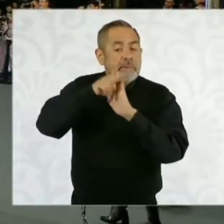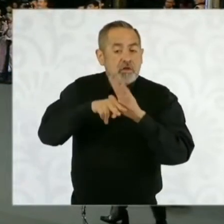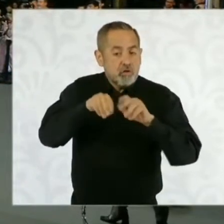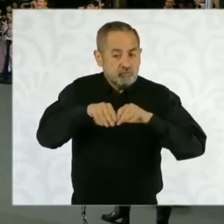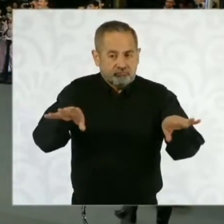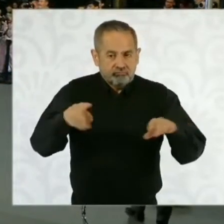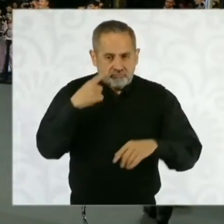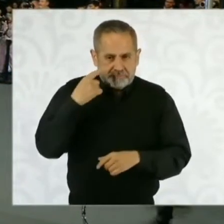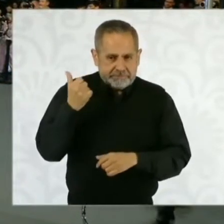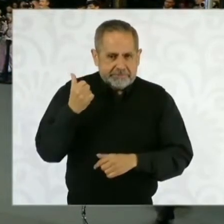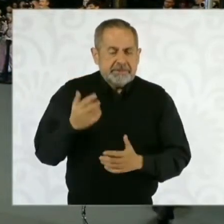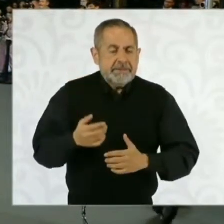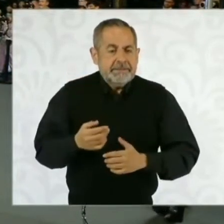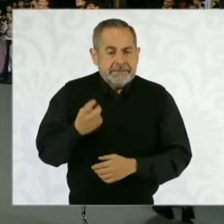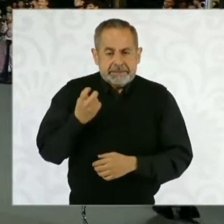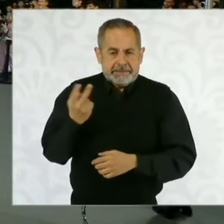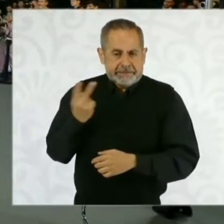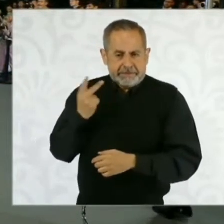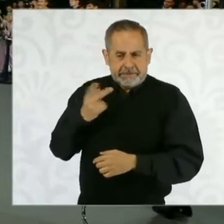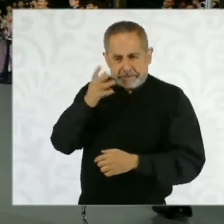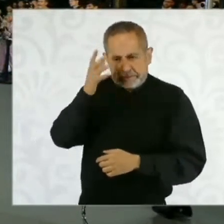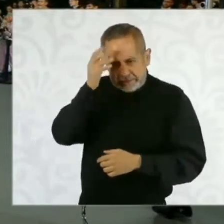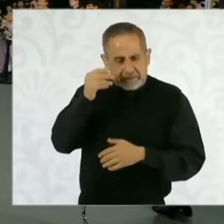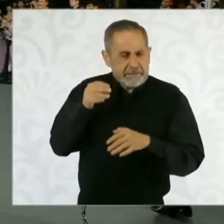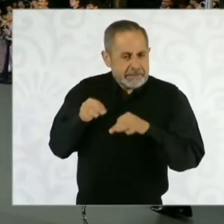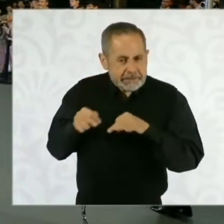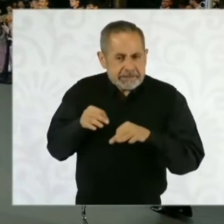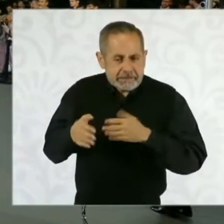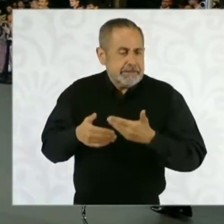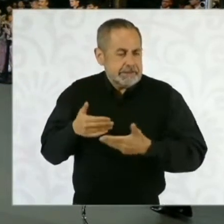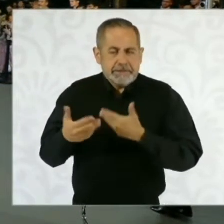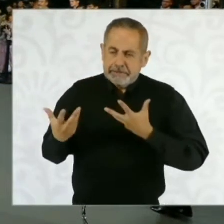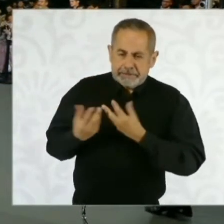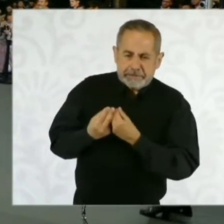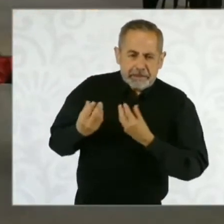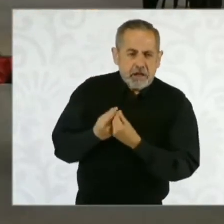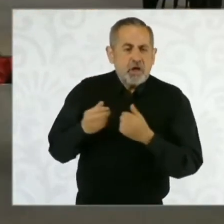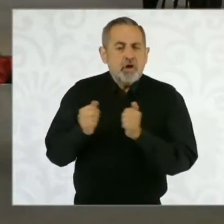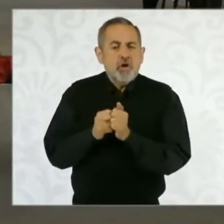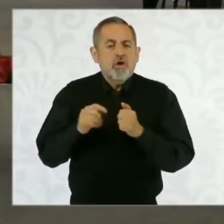este acuerdo o de este trabajo que se ha venido haciendo por parte